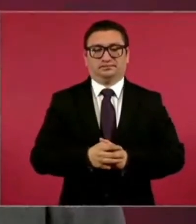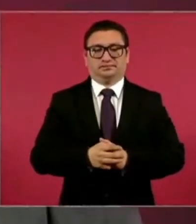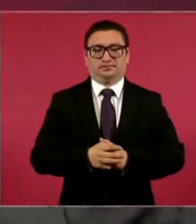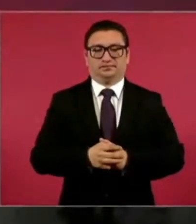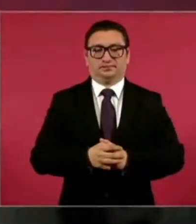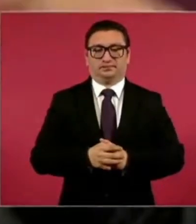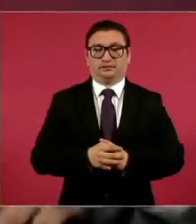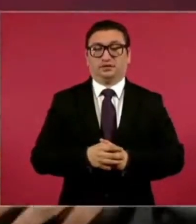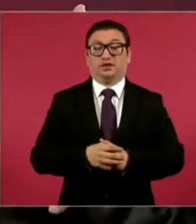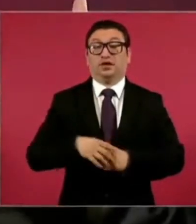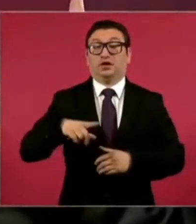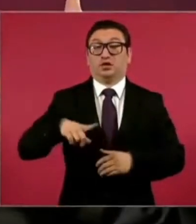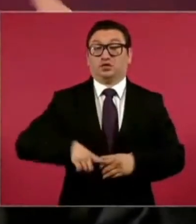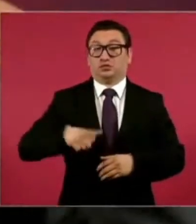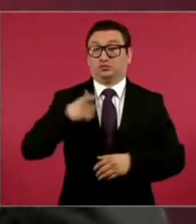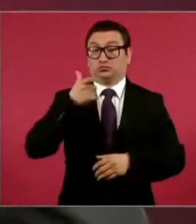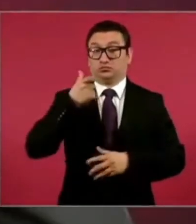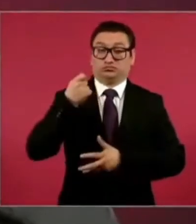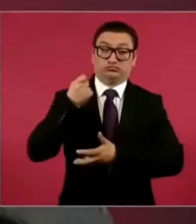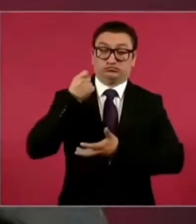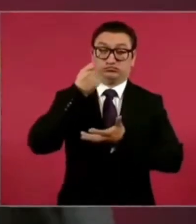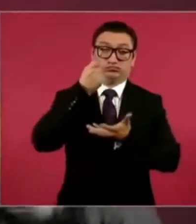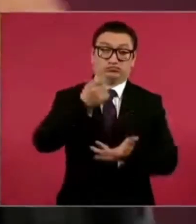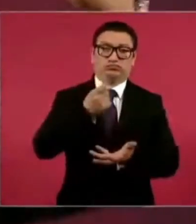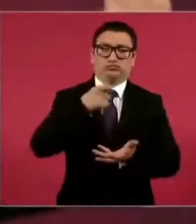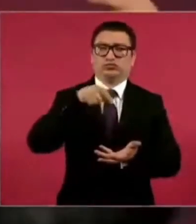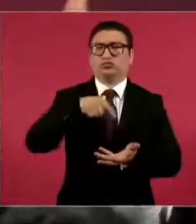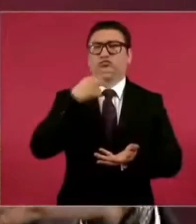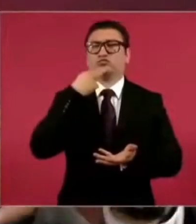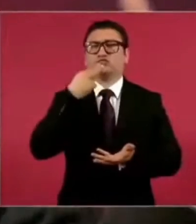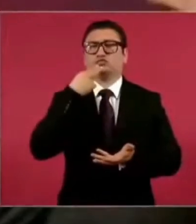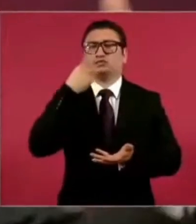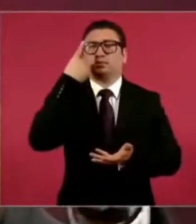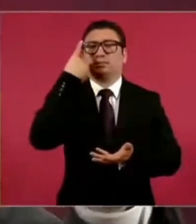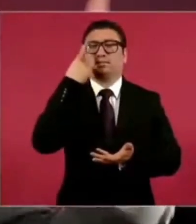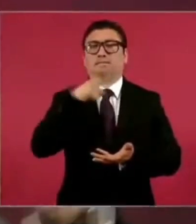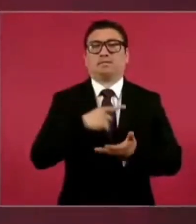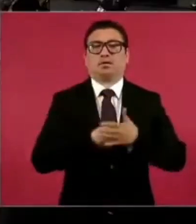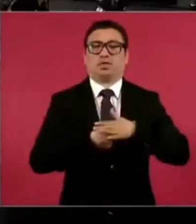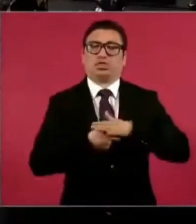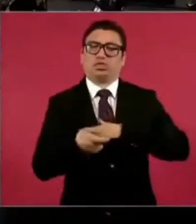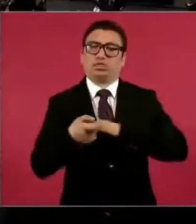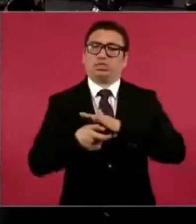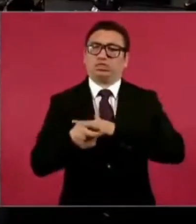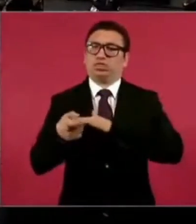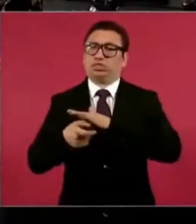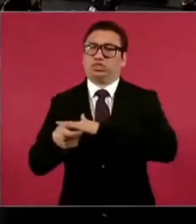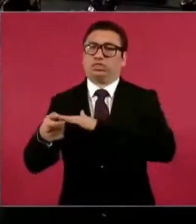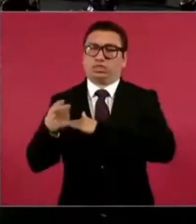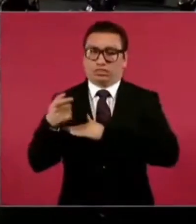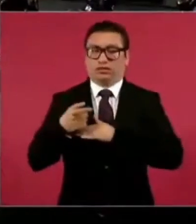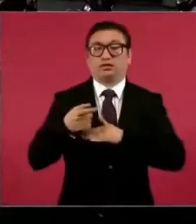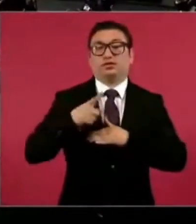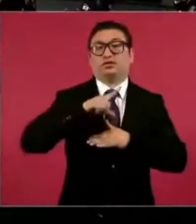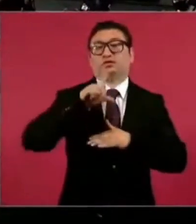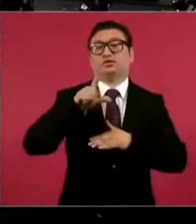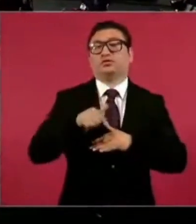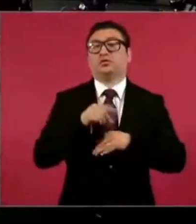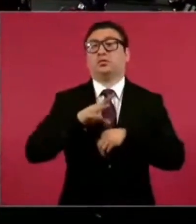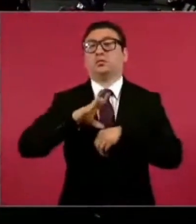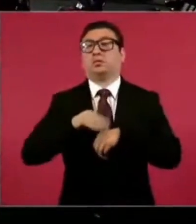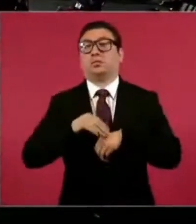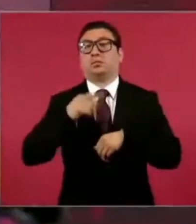El presupuesto se utilizaba para eso, para sobornos que permitieran que